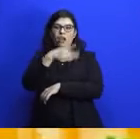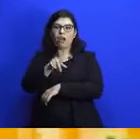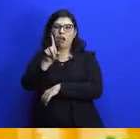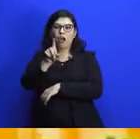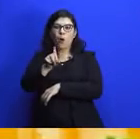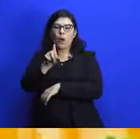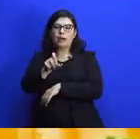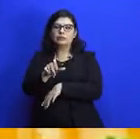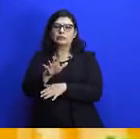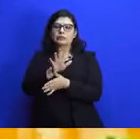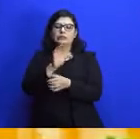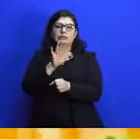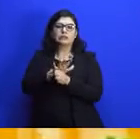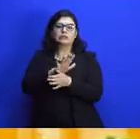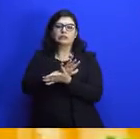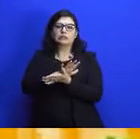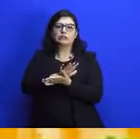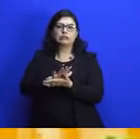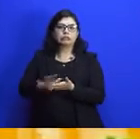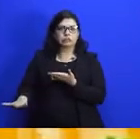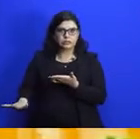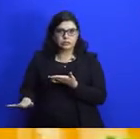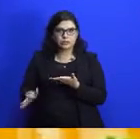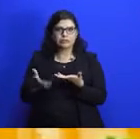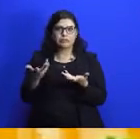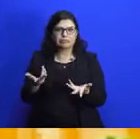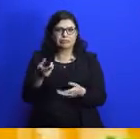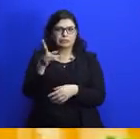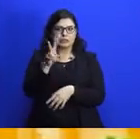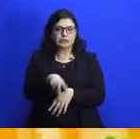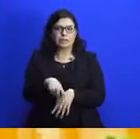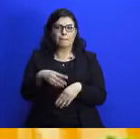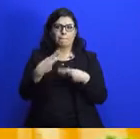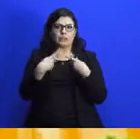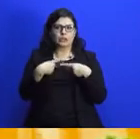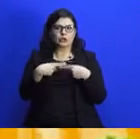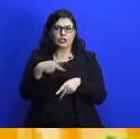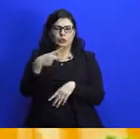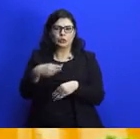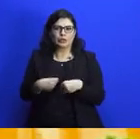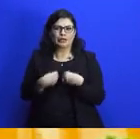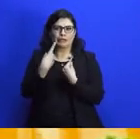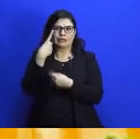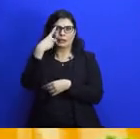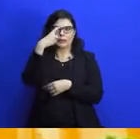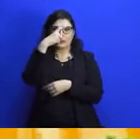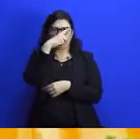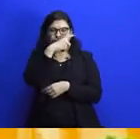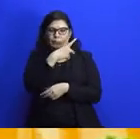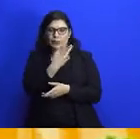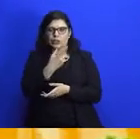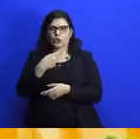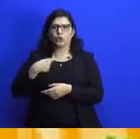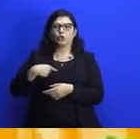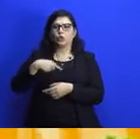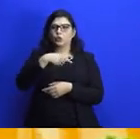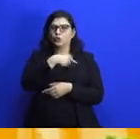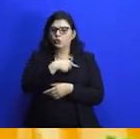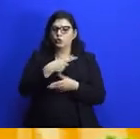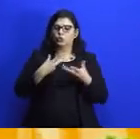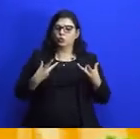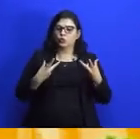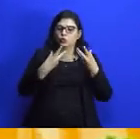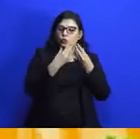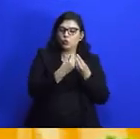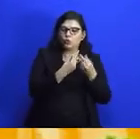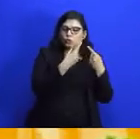muy importante que ha afectado la calidad de vida de muchísimas personas. Ante esta situación, hemos colaborado con distintos municipios